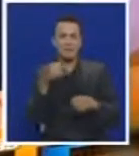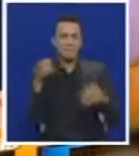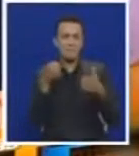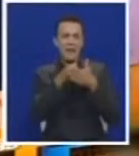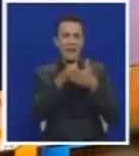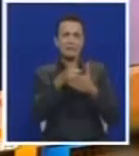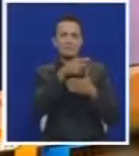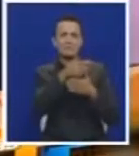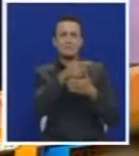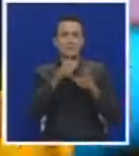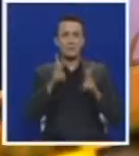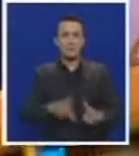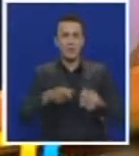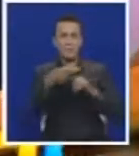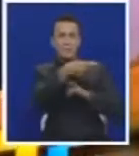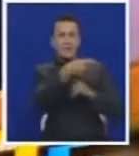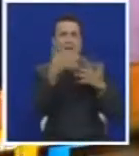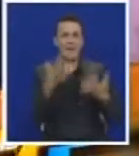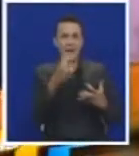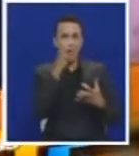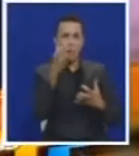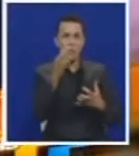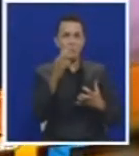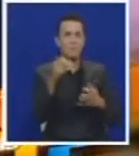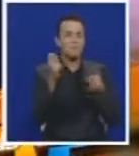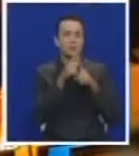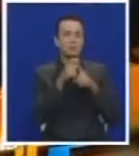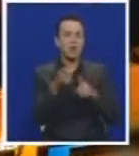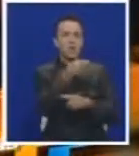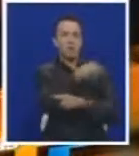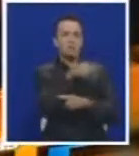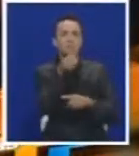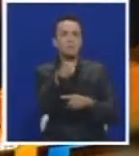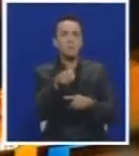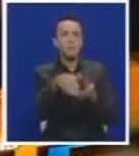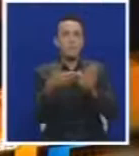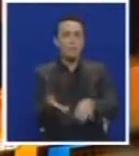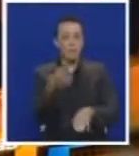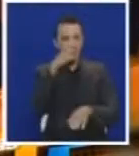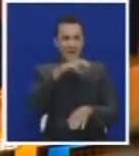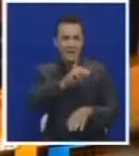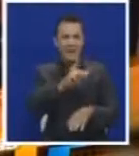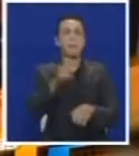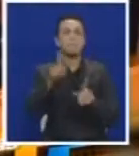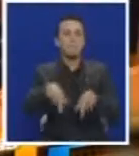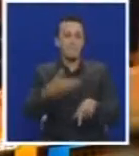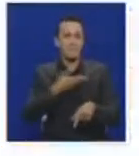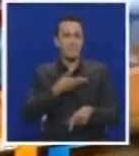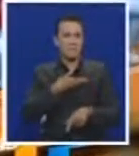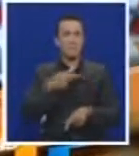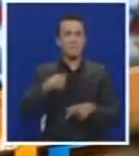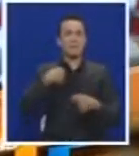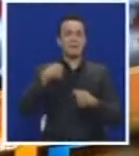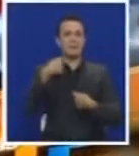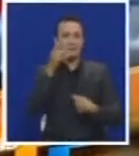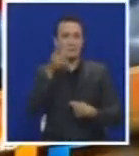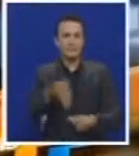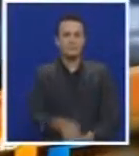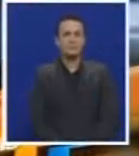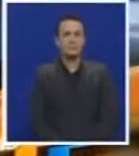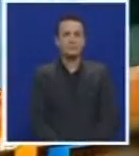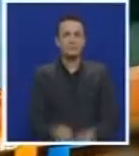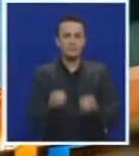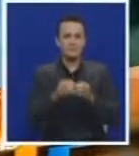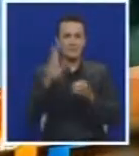intentaron matar a un hombre, pero terminaron asesinando a su pequeña hija. La madre de la menor también resultó herida. Frustran atentado